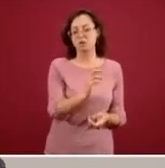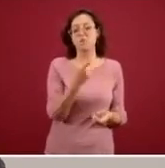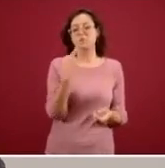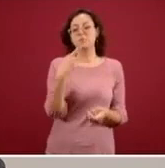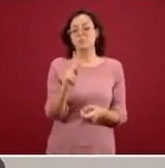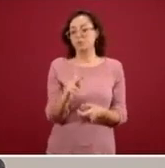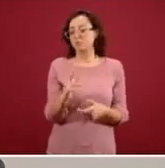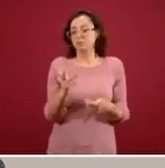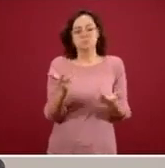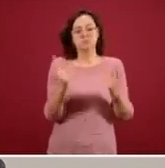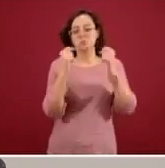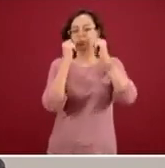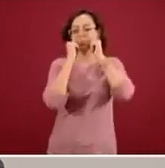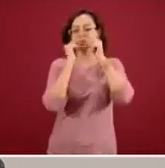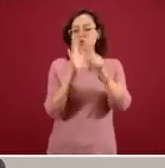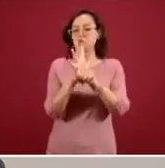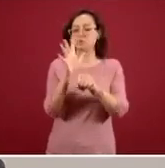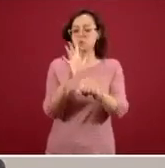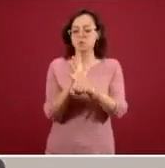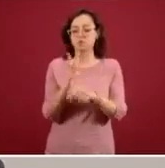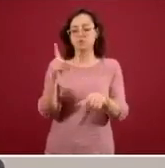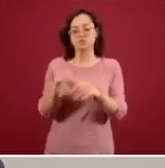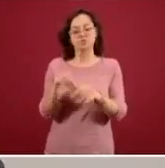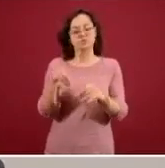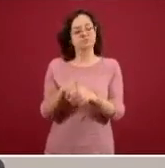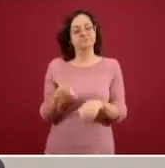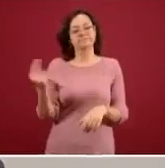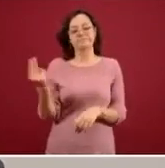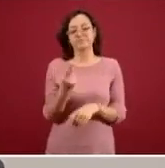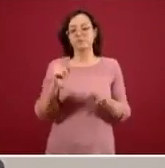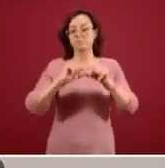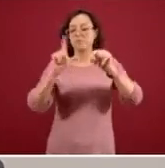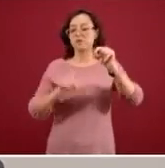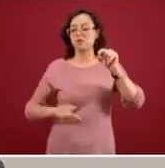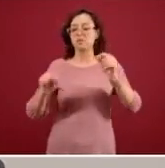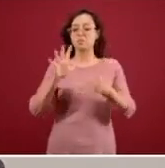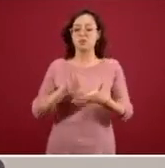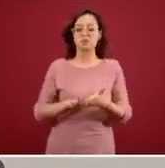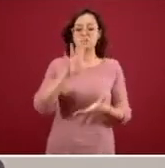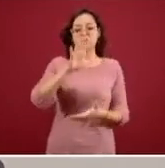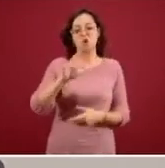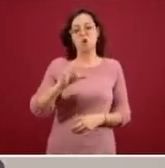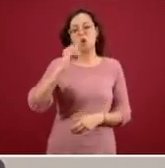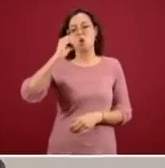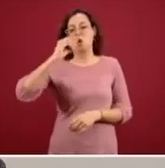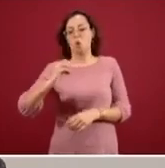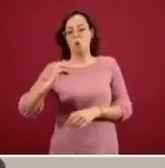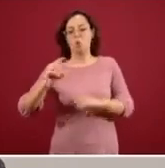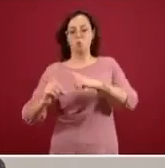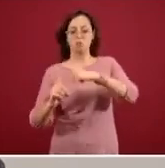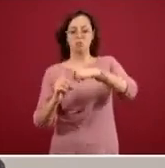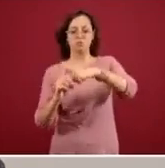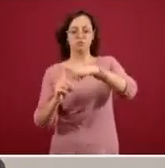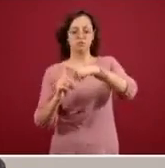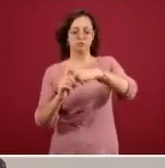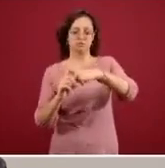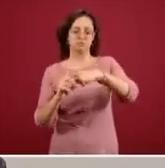que se done sangre. ¿Cuál es el tipo más frecuente que hay en nuestro país? El O positivo, que así se conoce